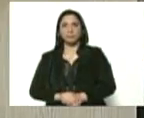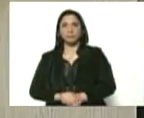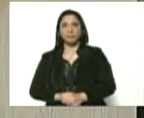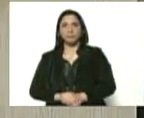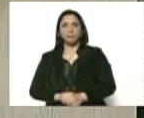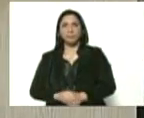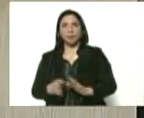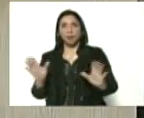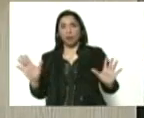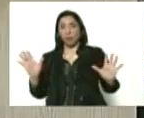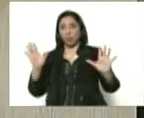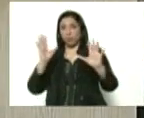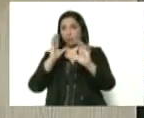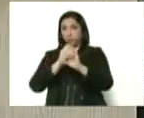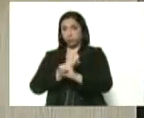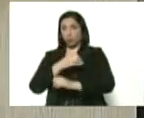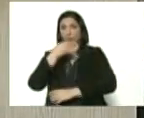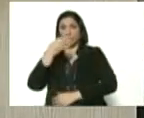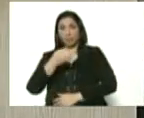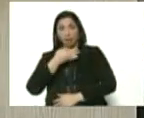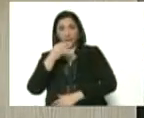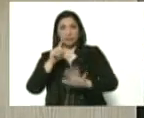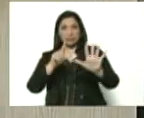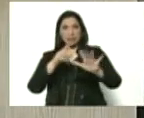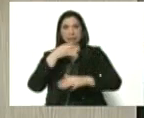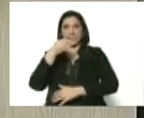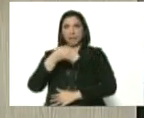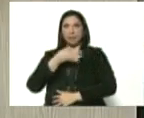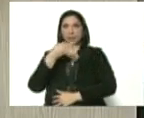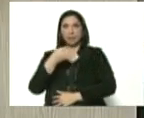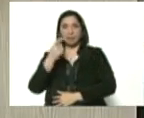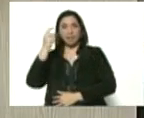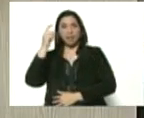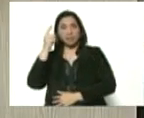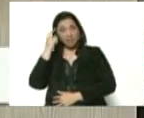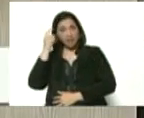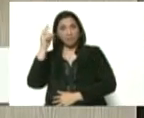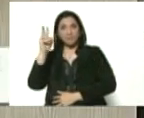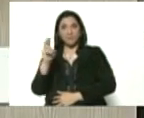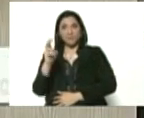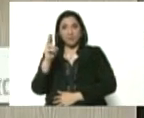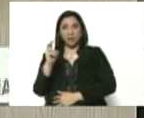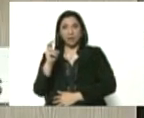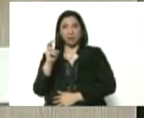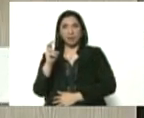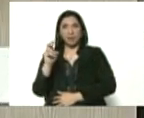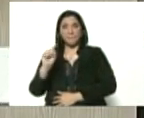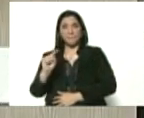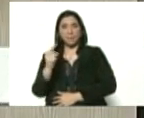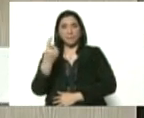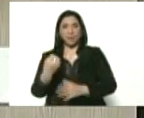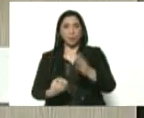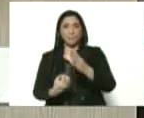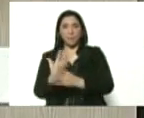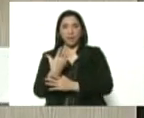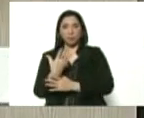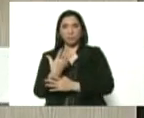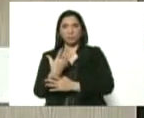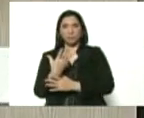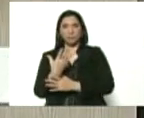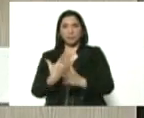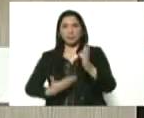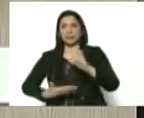La noche, la tarde, a las 6 de la tarde del viernes 1 de mayo, salen